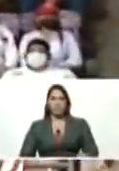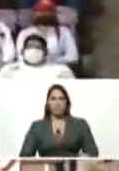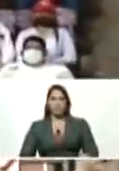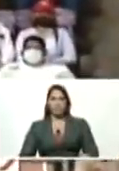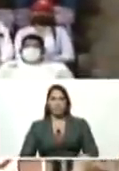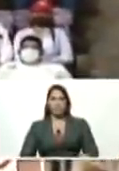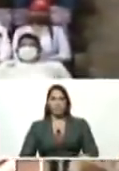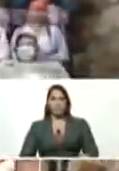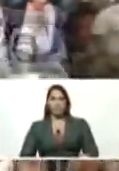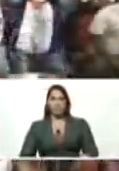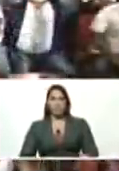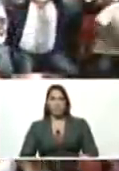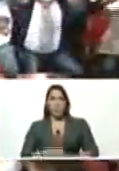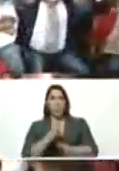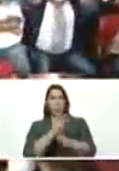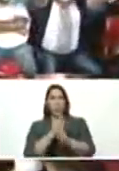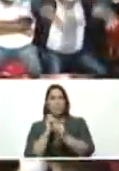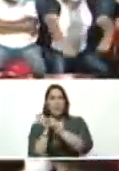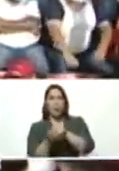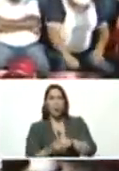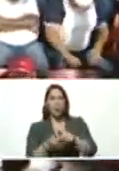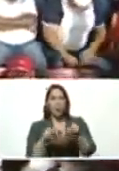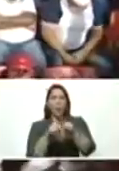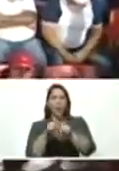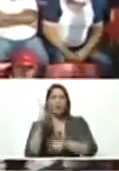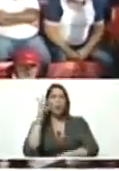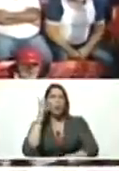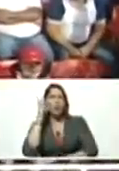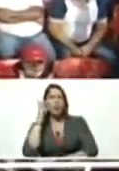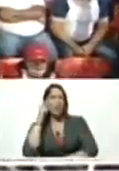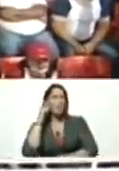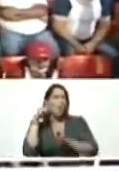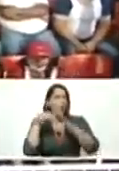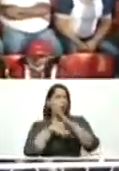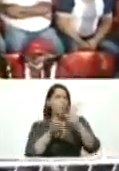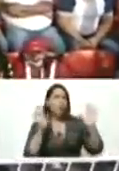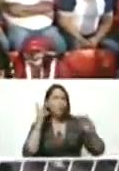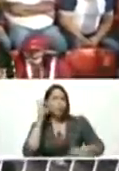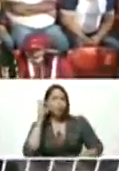parece un juego de pelota verdad este sonido al fondo